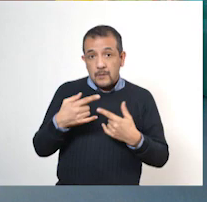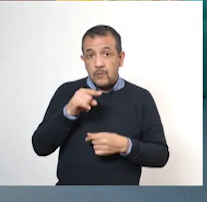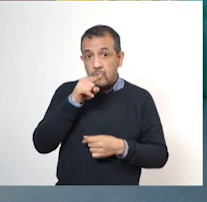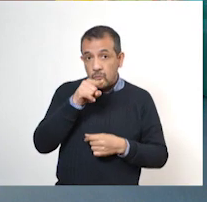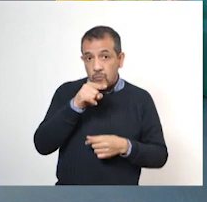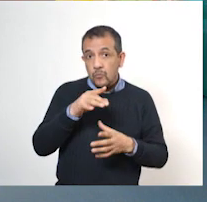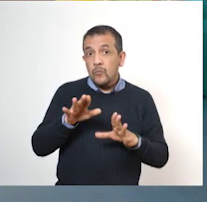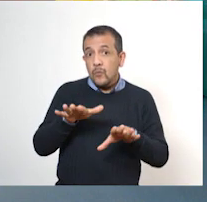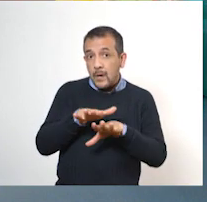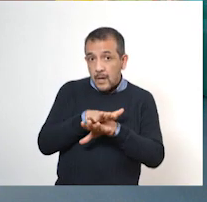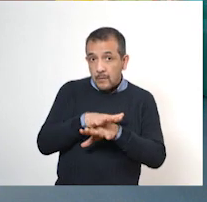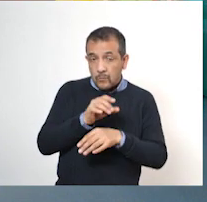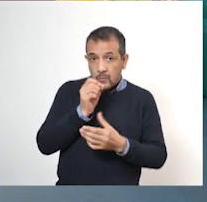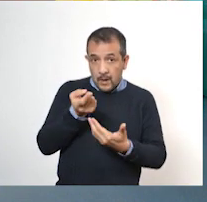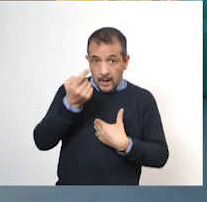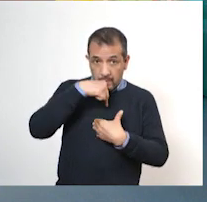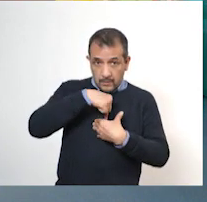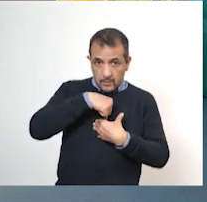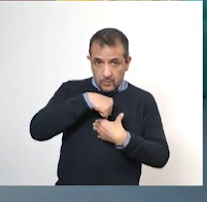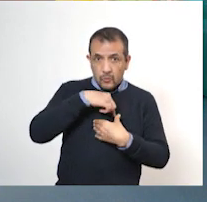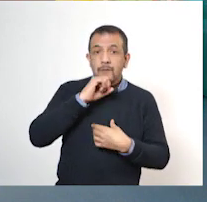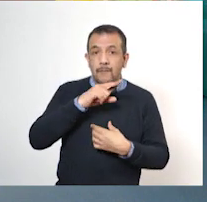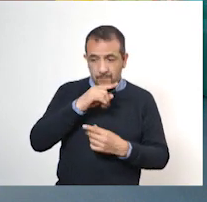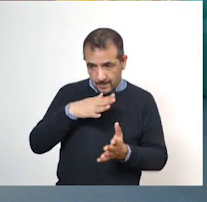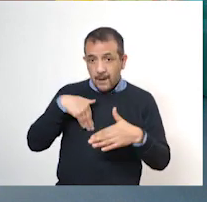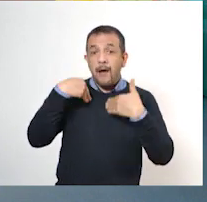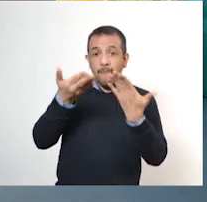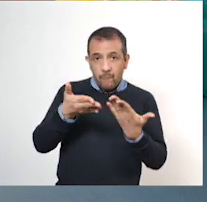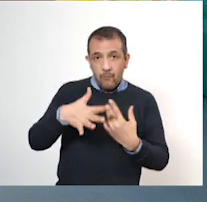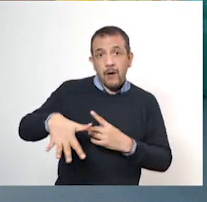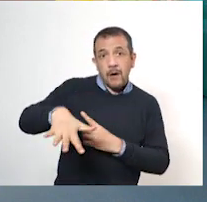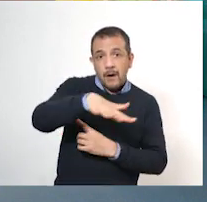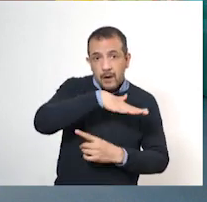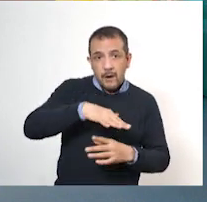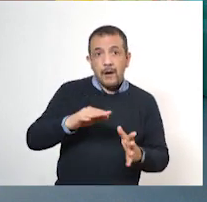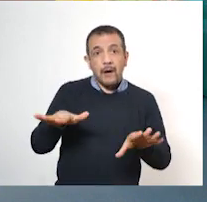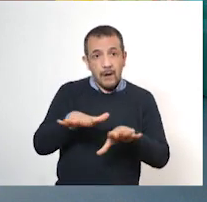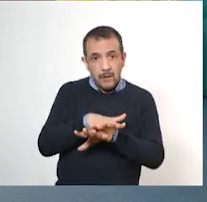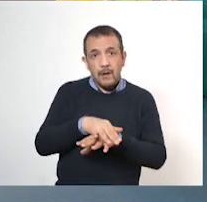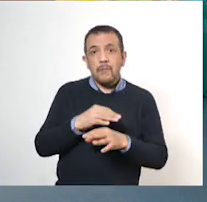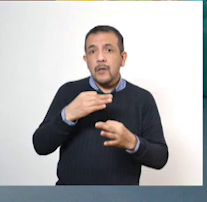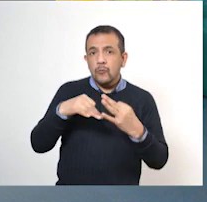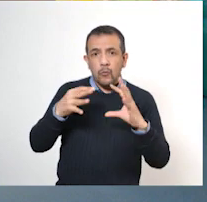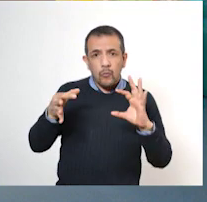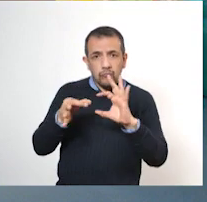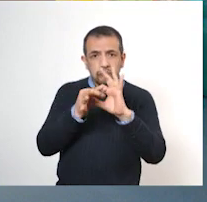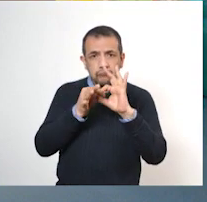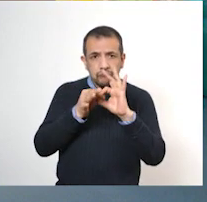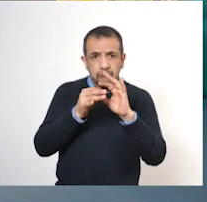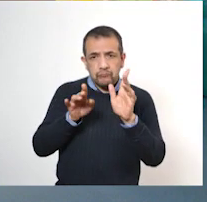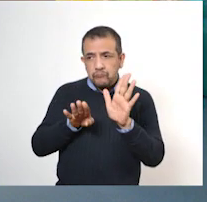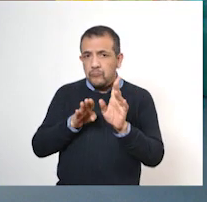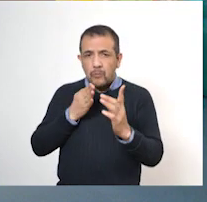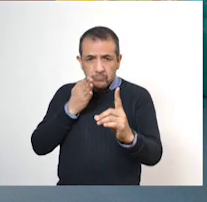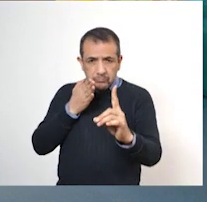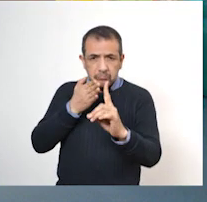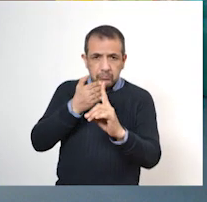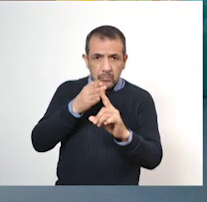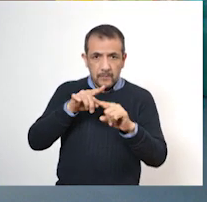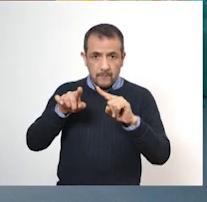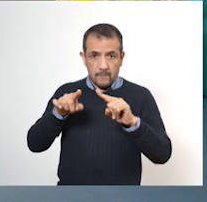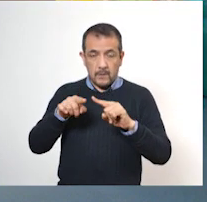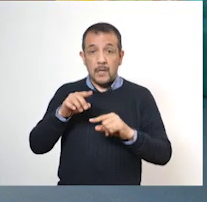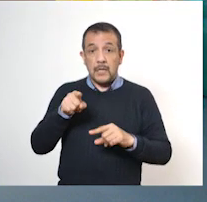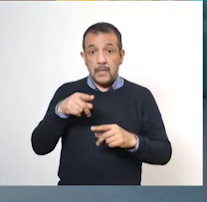cambio no solo está en ti, sino que es necesario que el entorno cambie, se mueva, tome otro rumbo. Al final, el